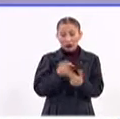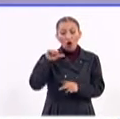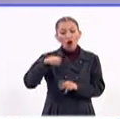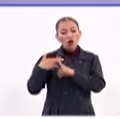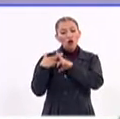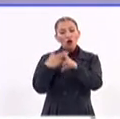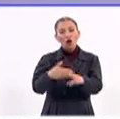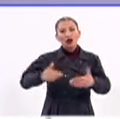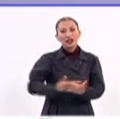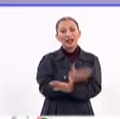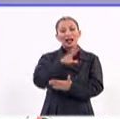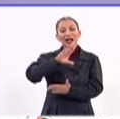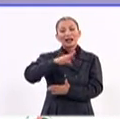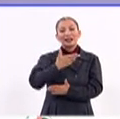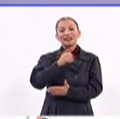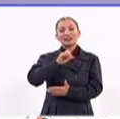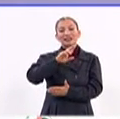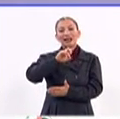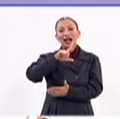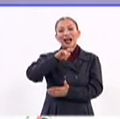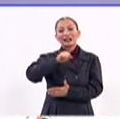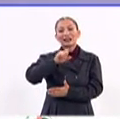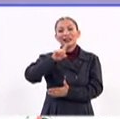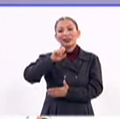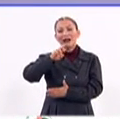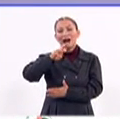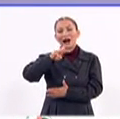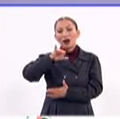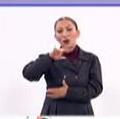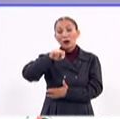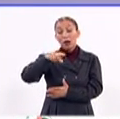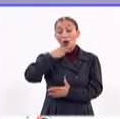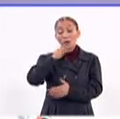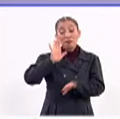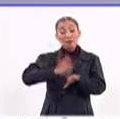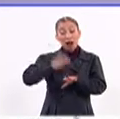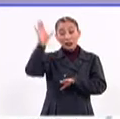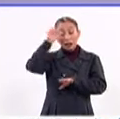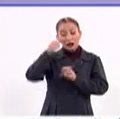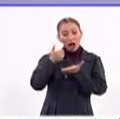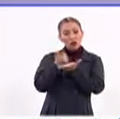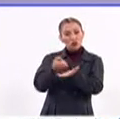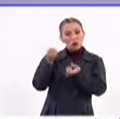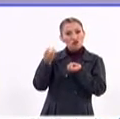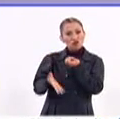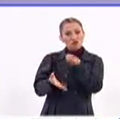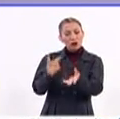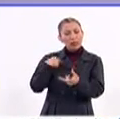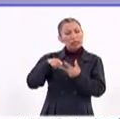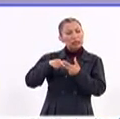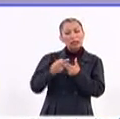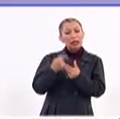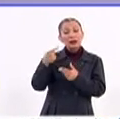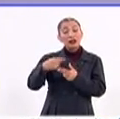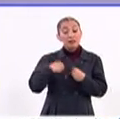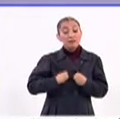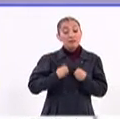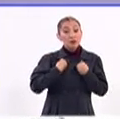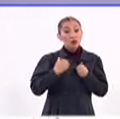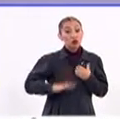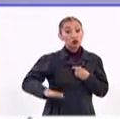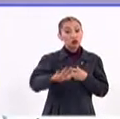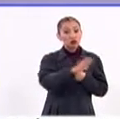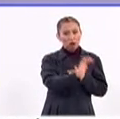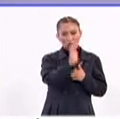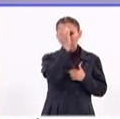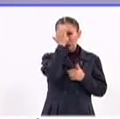hoy conmemoramos el nacimiento de Charles Darwin, uno de los científicos que más aportó al estudio del origen de los seres